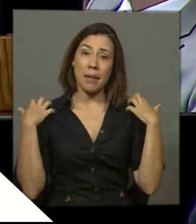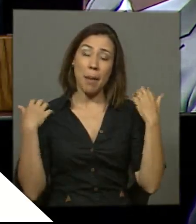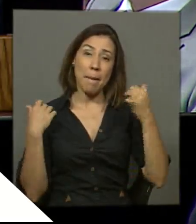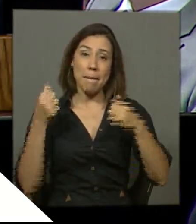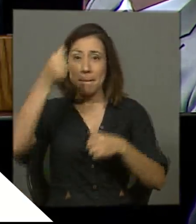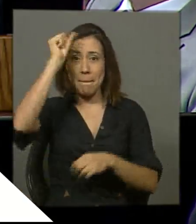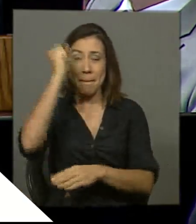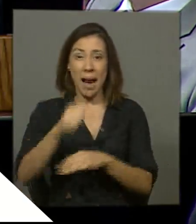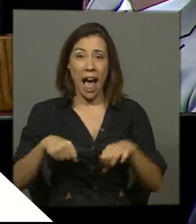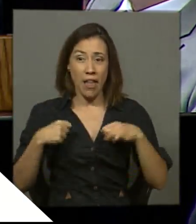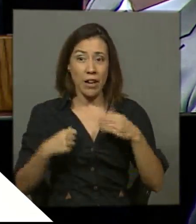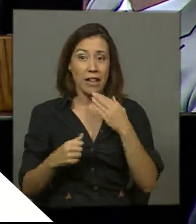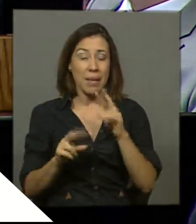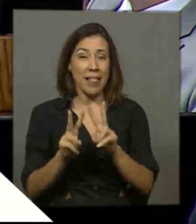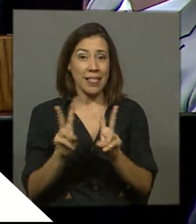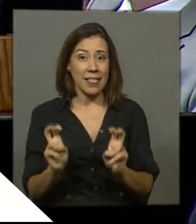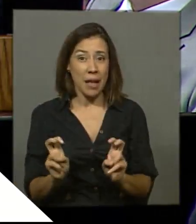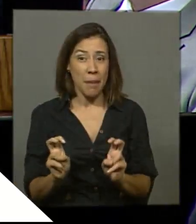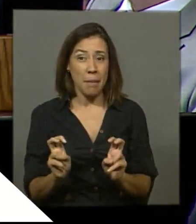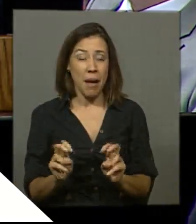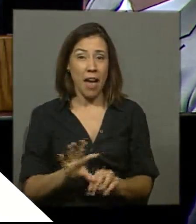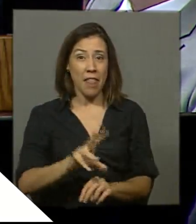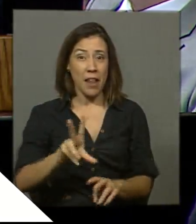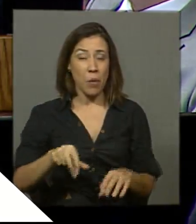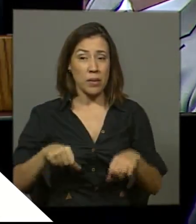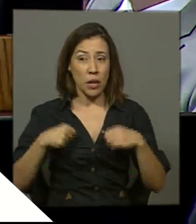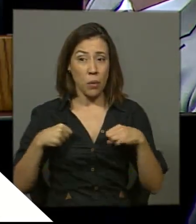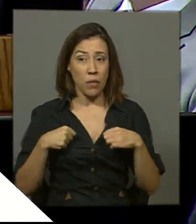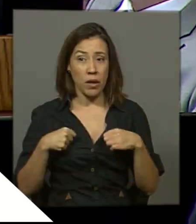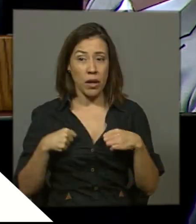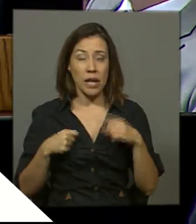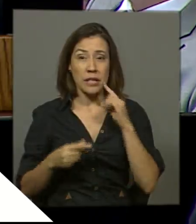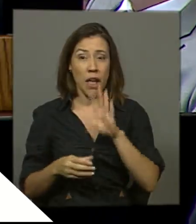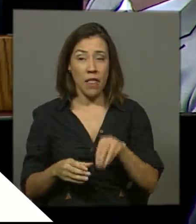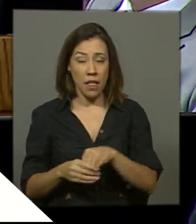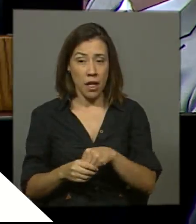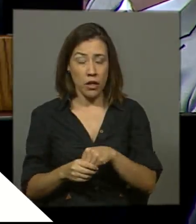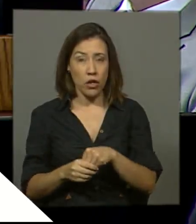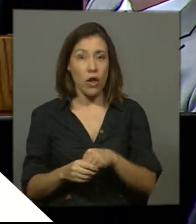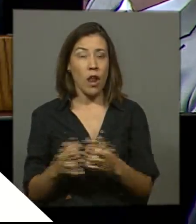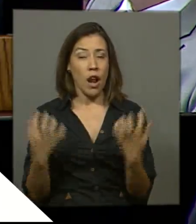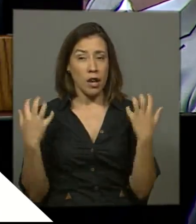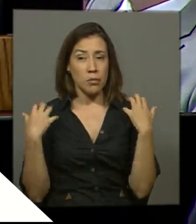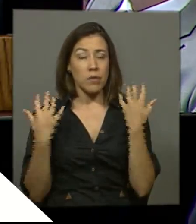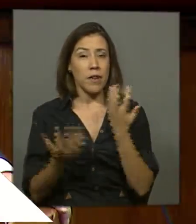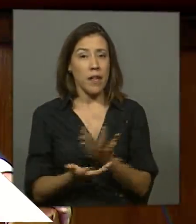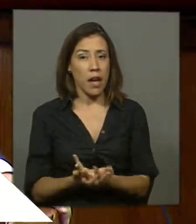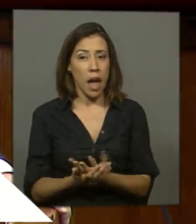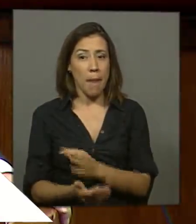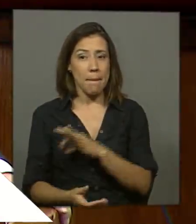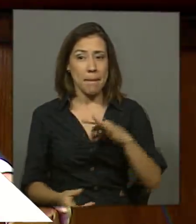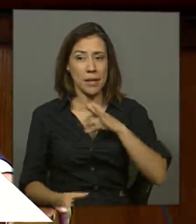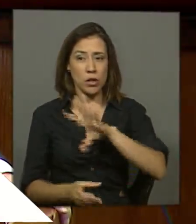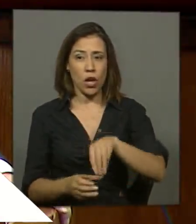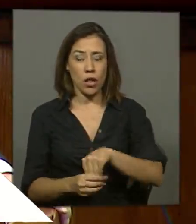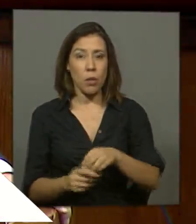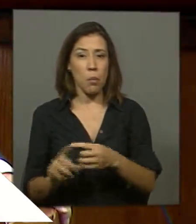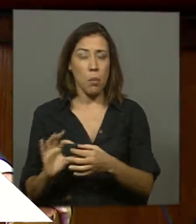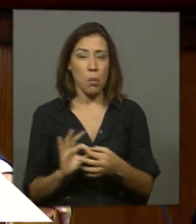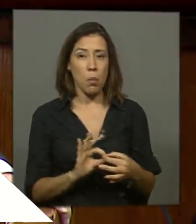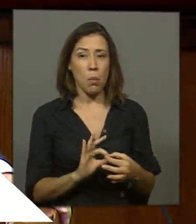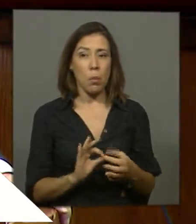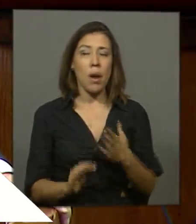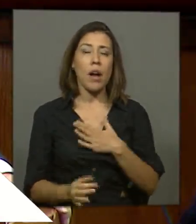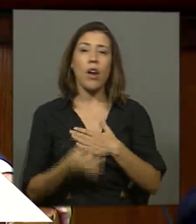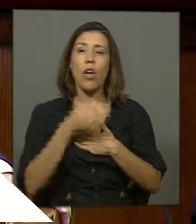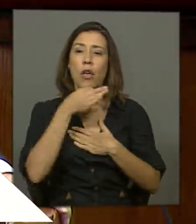penal adolescente que también tiene relación con la delincuencia juvenil entra dentro de los atribuciones que tiene el ministro del interior y es por eso que